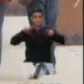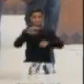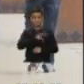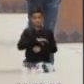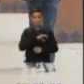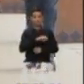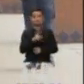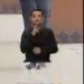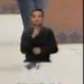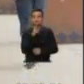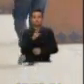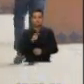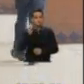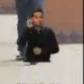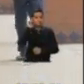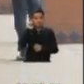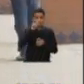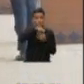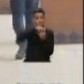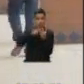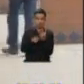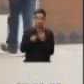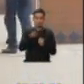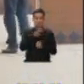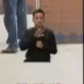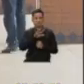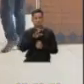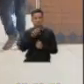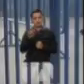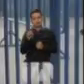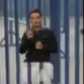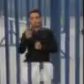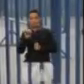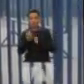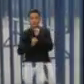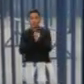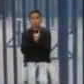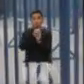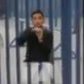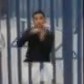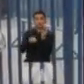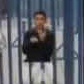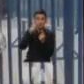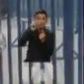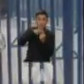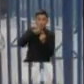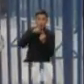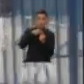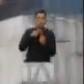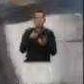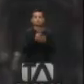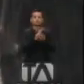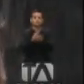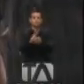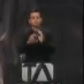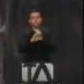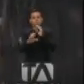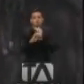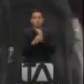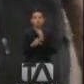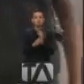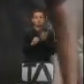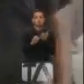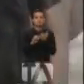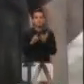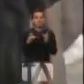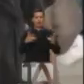una de cada 4 mujeres entre 25 y 40 años les han tocado sus partes íntimas en el transporte público, lo